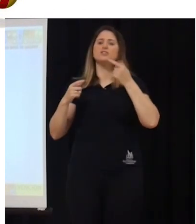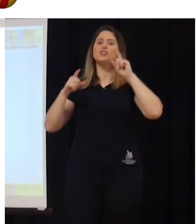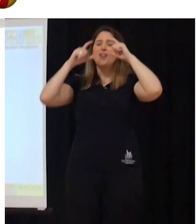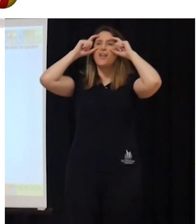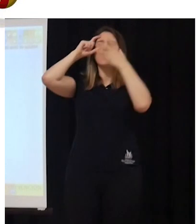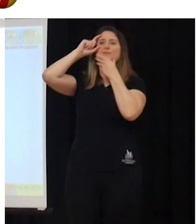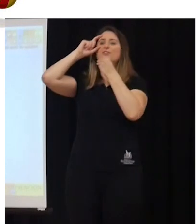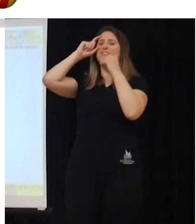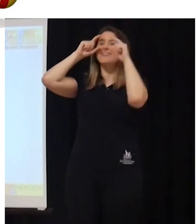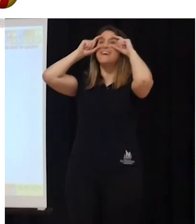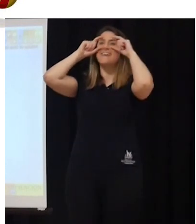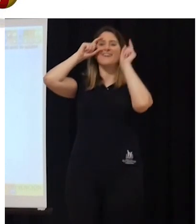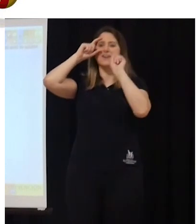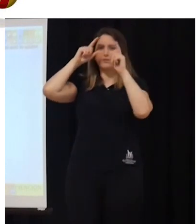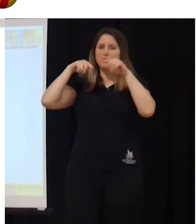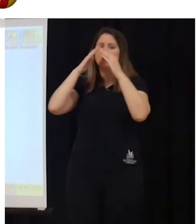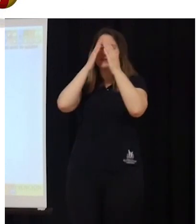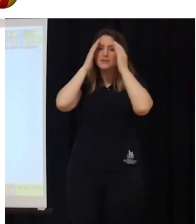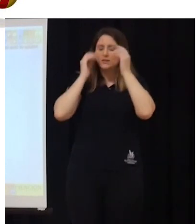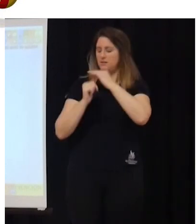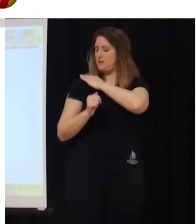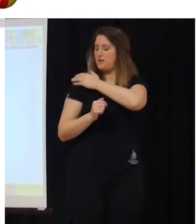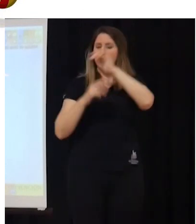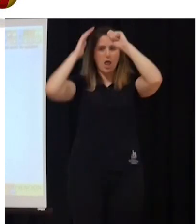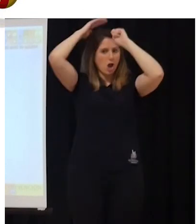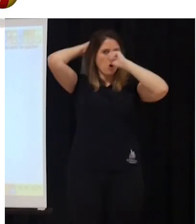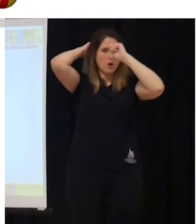gorritas. Los que nos cubran también los hombros.